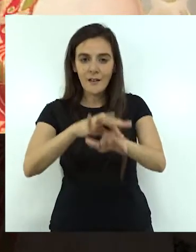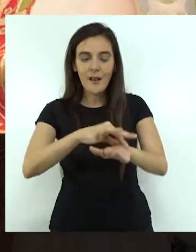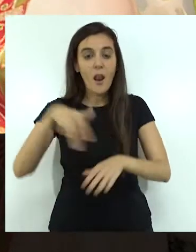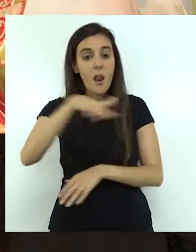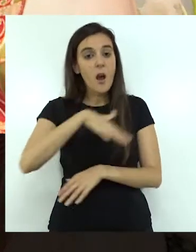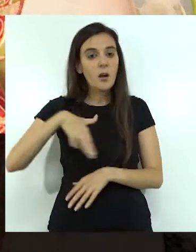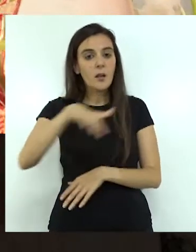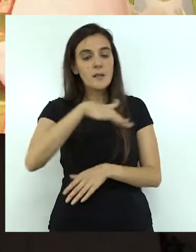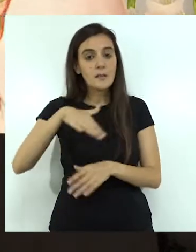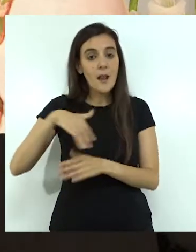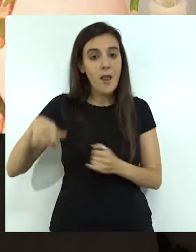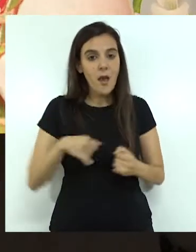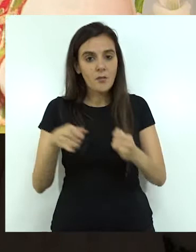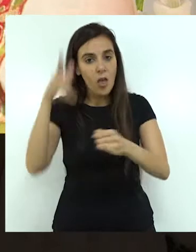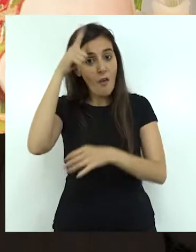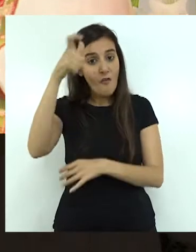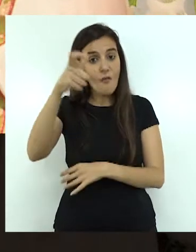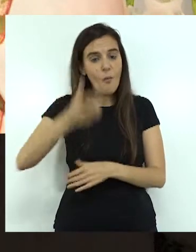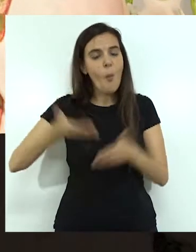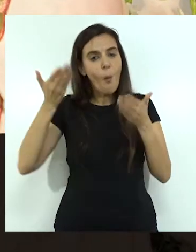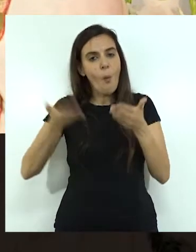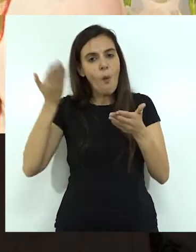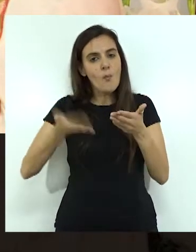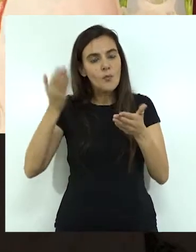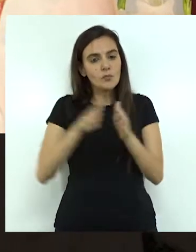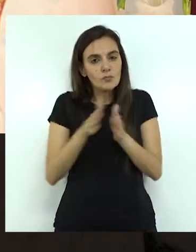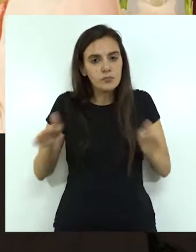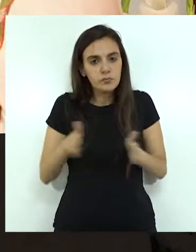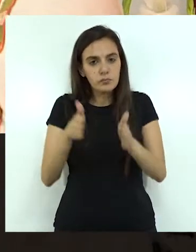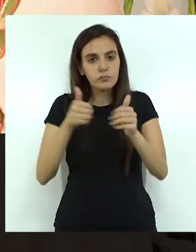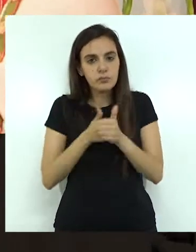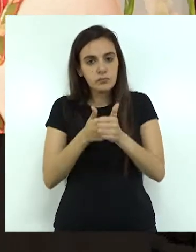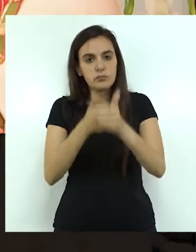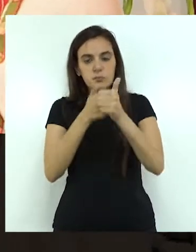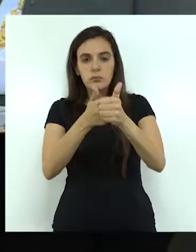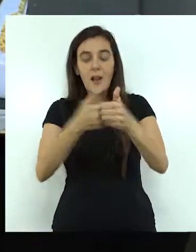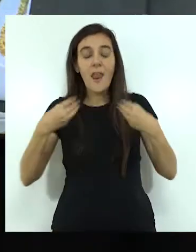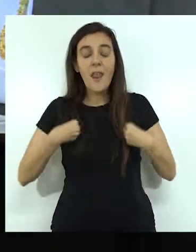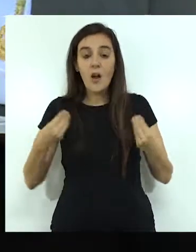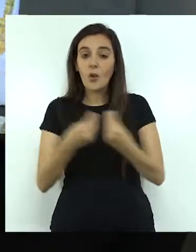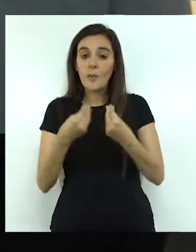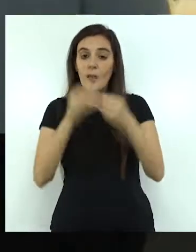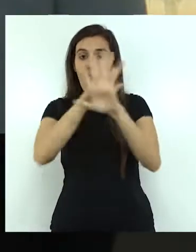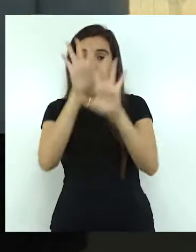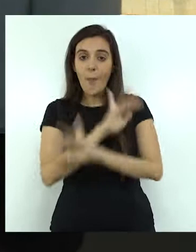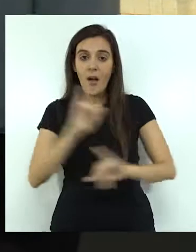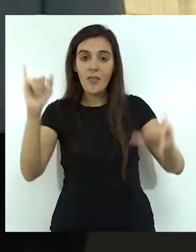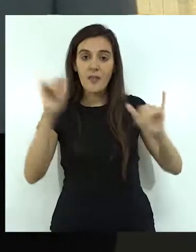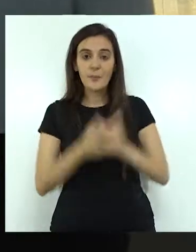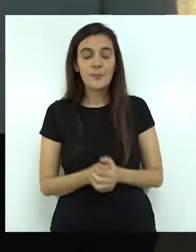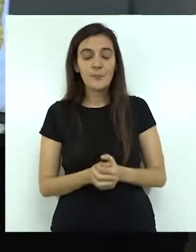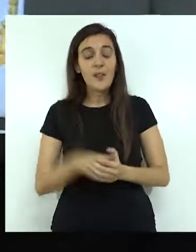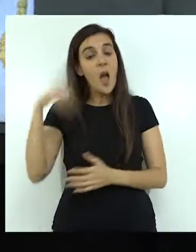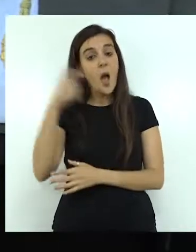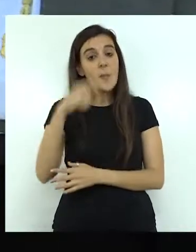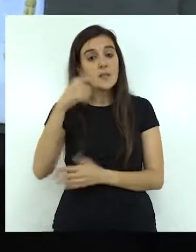de este pueblo que camina siempre en la convivencia y en la paz el presidente de la ciudad ha